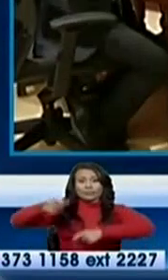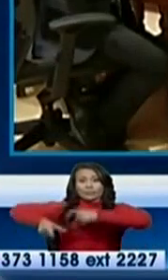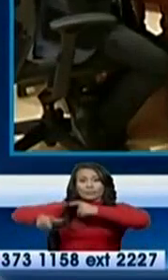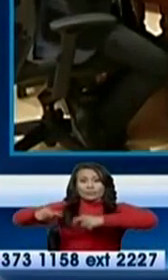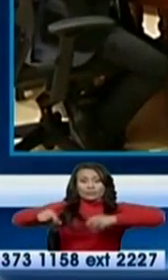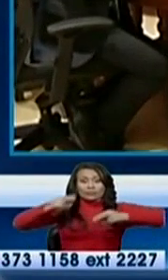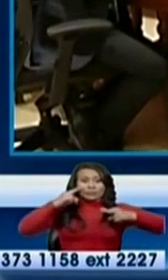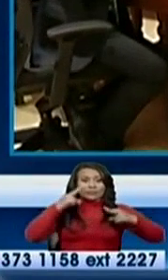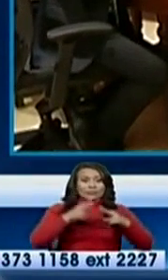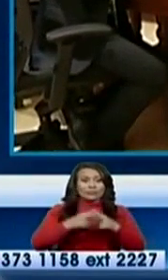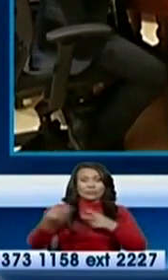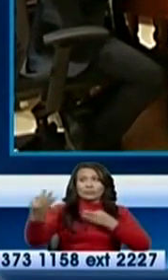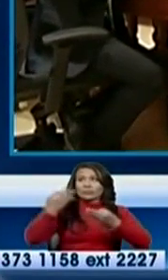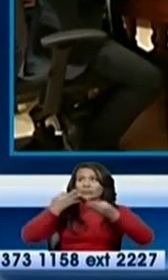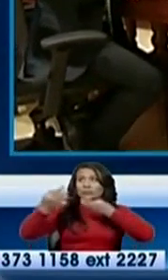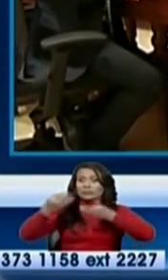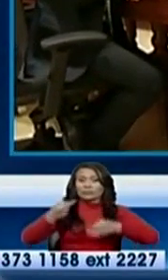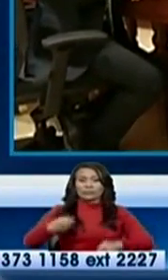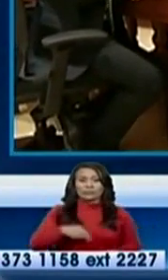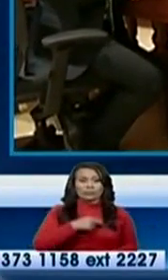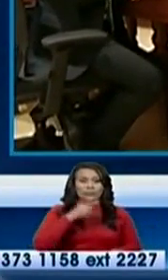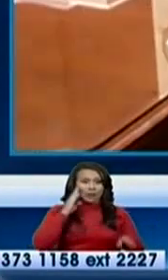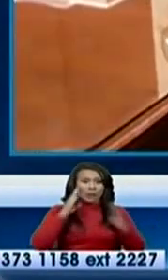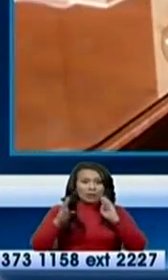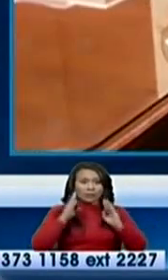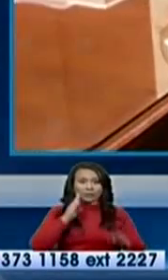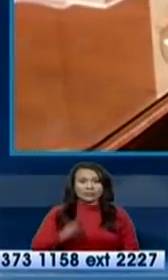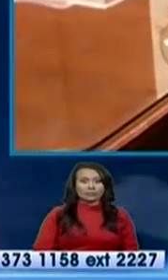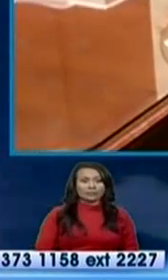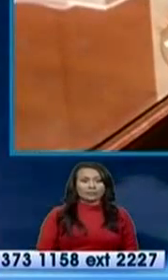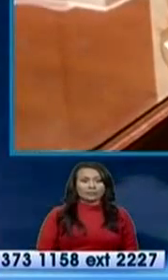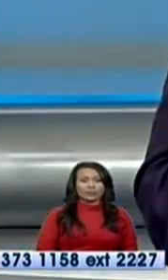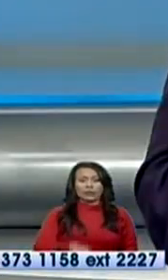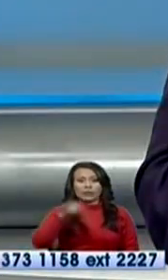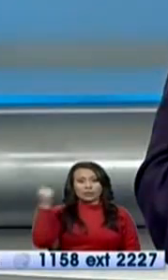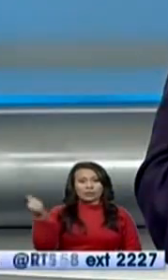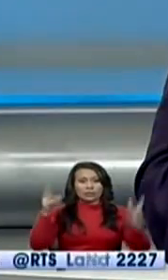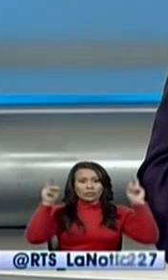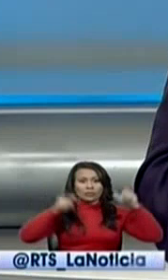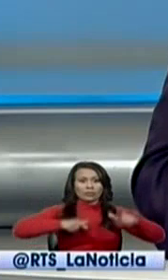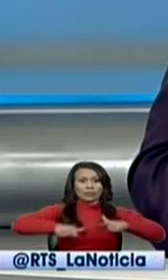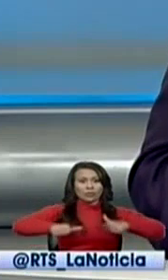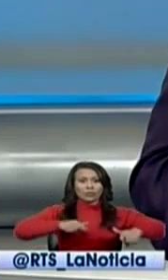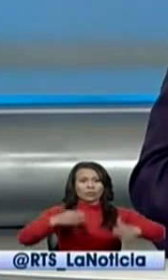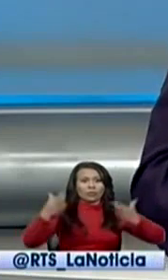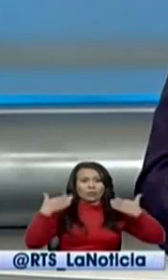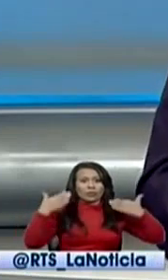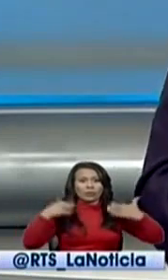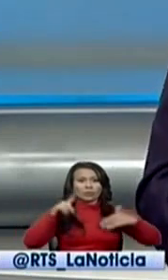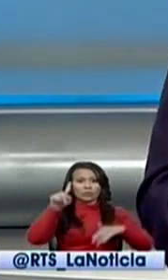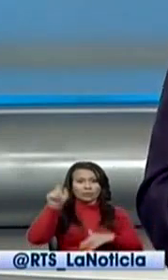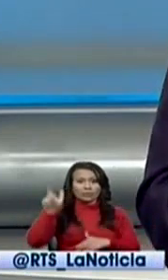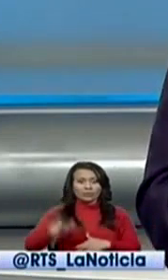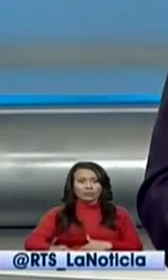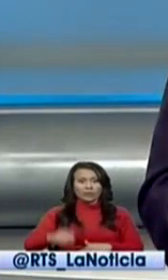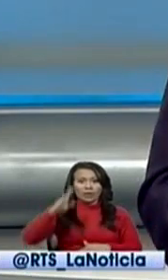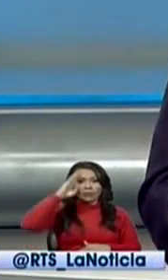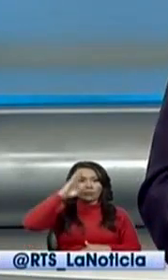están advirtiendo y debemos estar preparados. Vamos a otro tema. En un sector de Guayaquil, una comisaria de policía fue